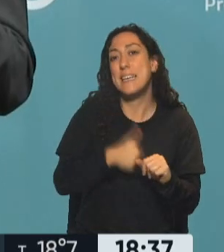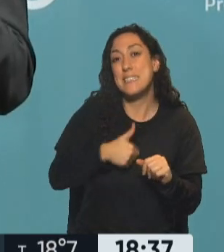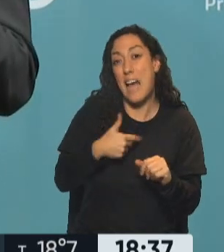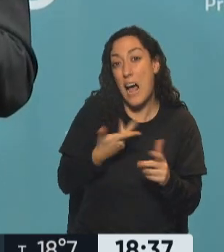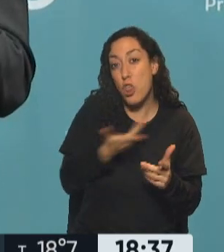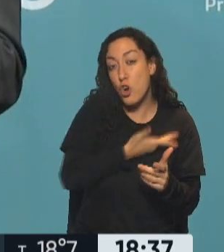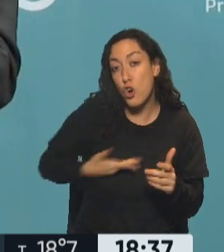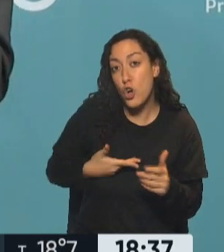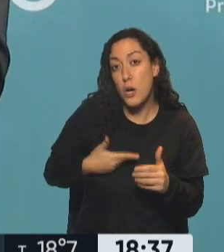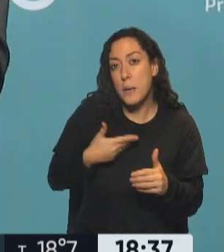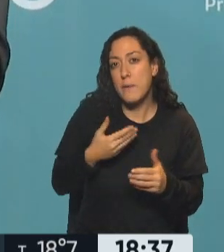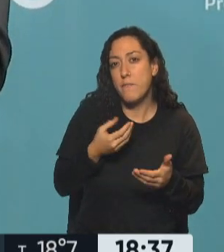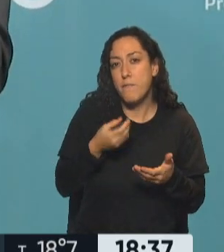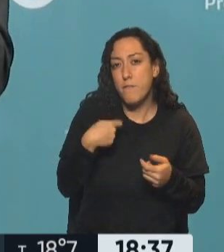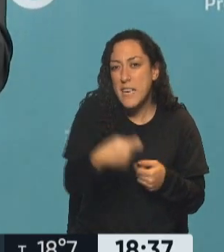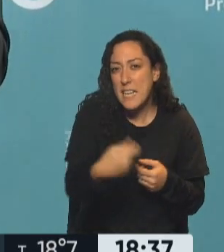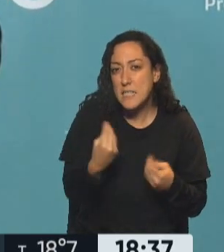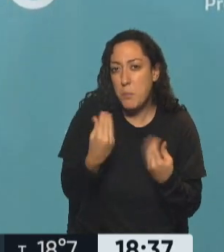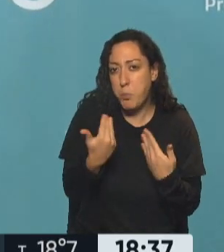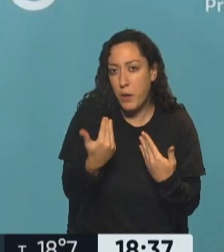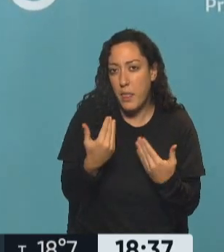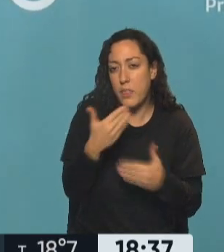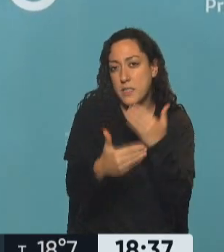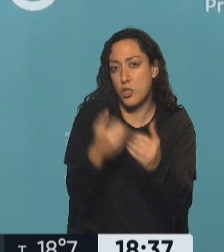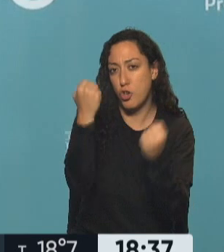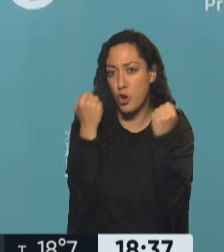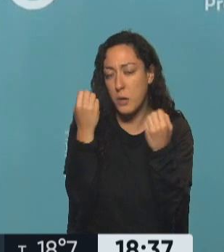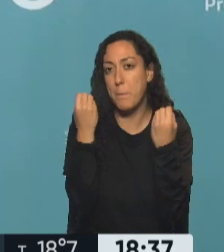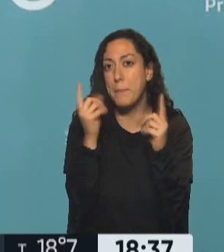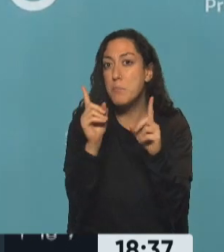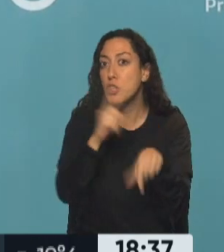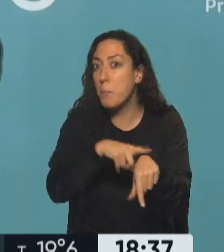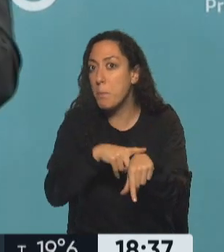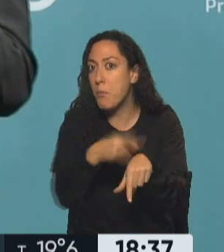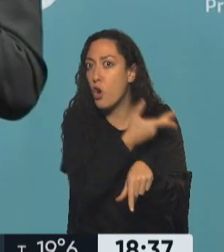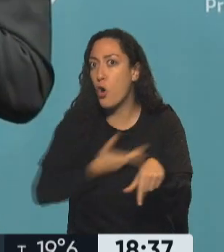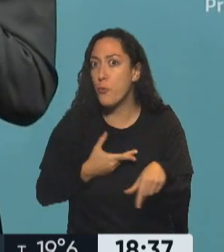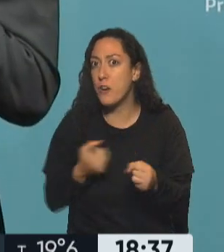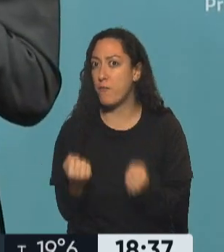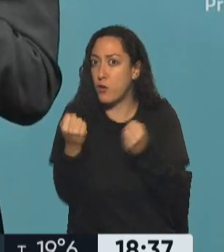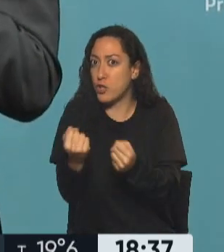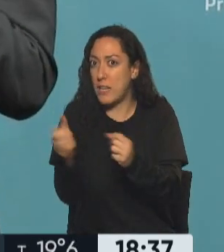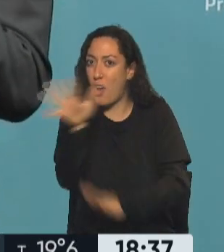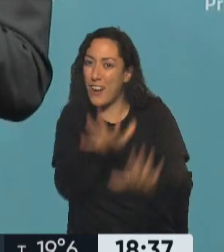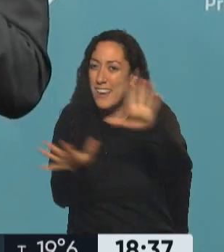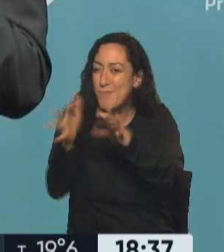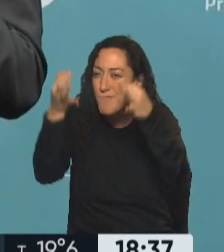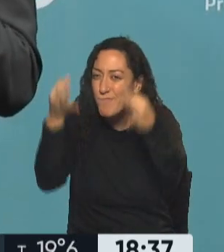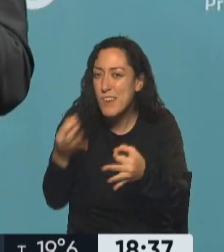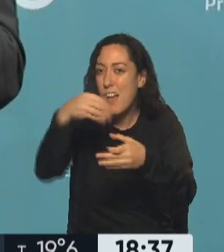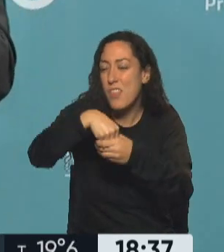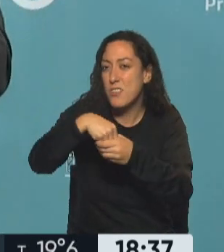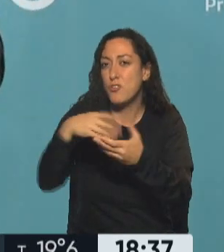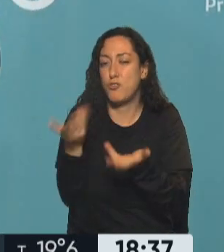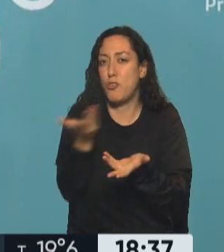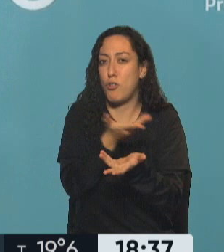para el desarrollo económico, al mismo tiempo que el Estado se fortalece ordenando sus cuentas públicas. Hoy la